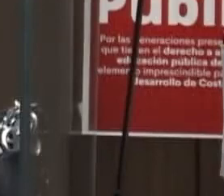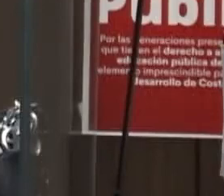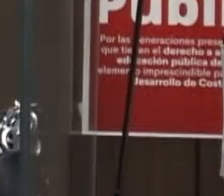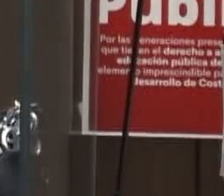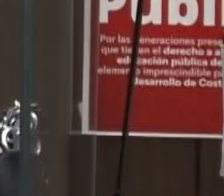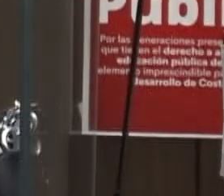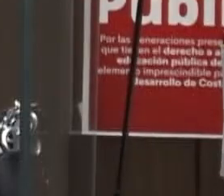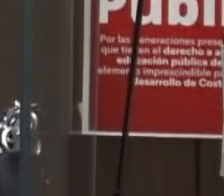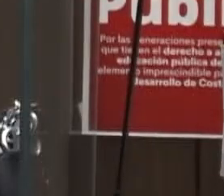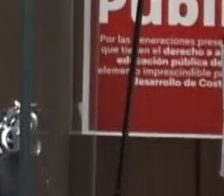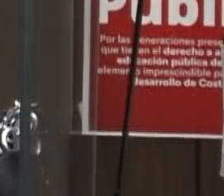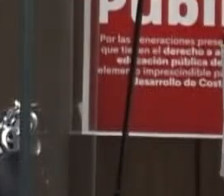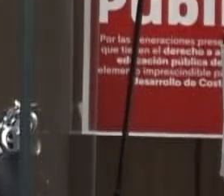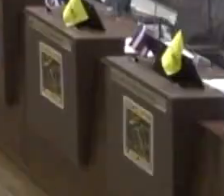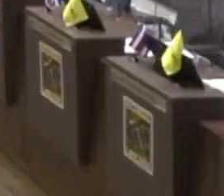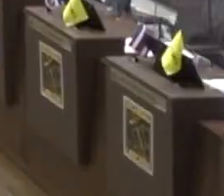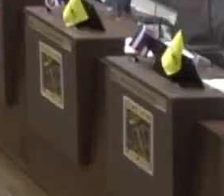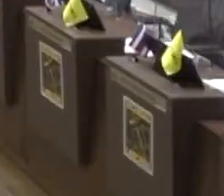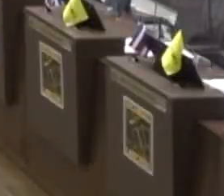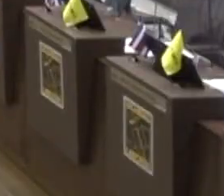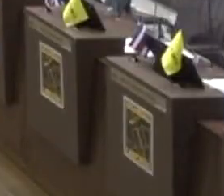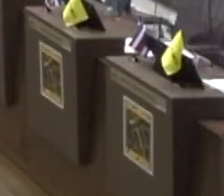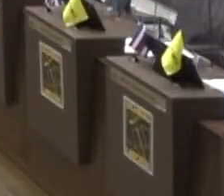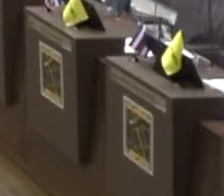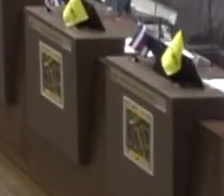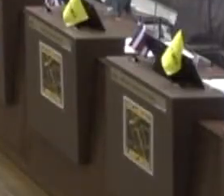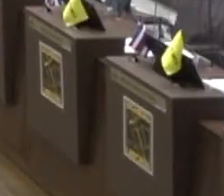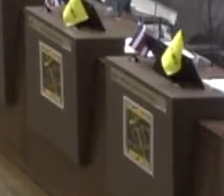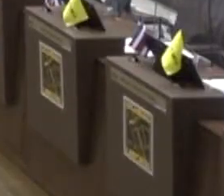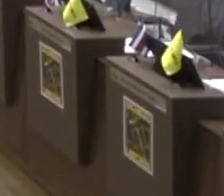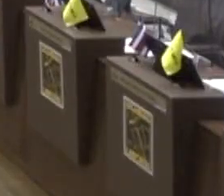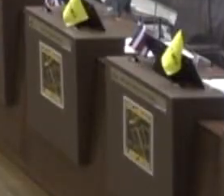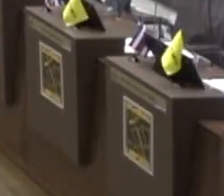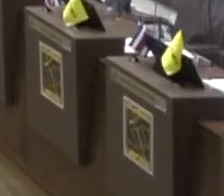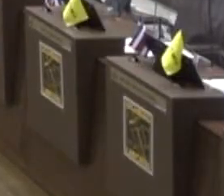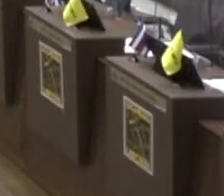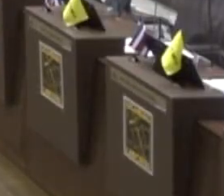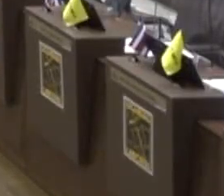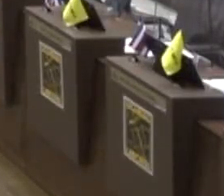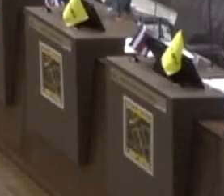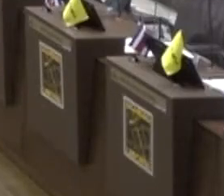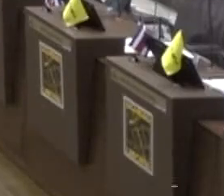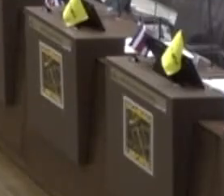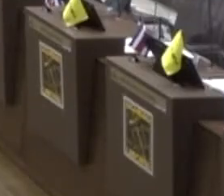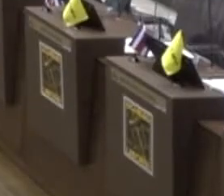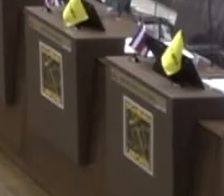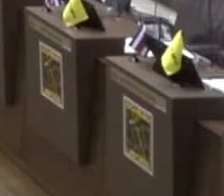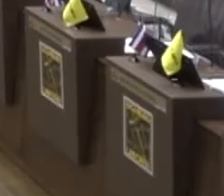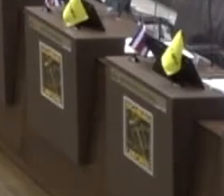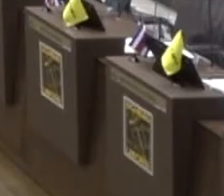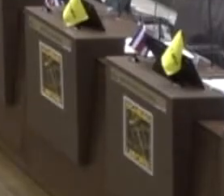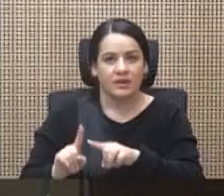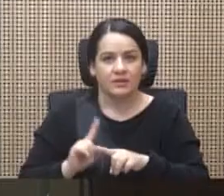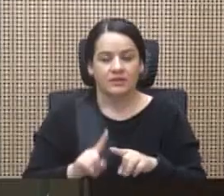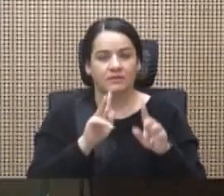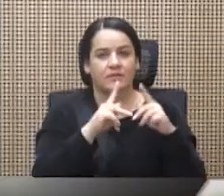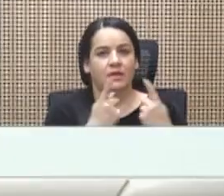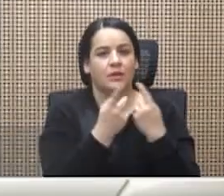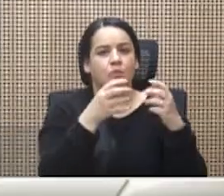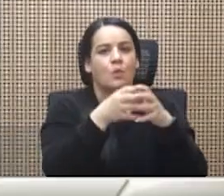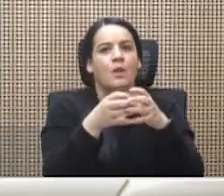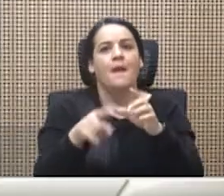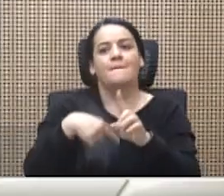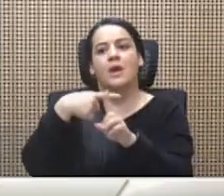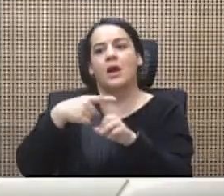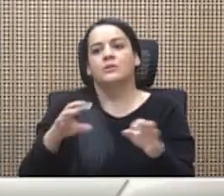veintiún mil seiscientos treinta que adiciona la constitución política el derecho fundamental al deporte y la recreación que